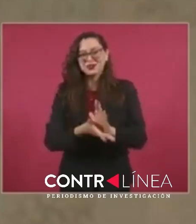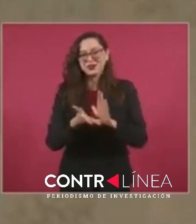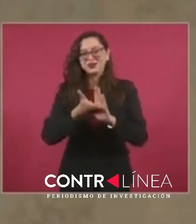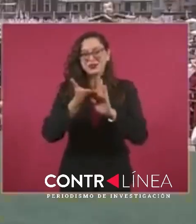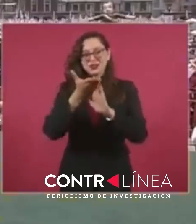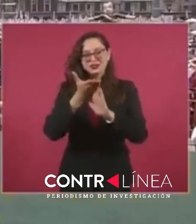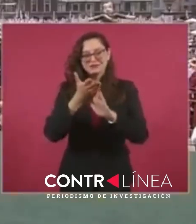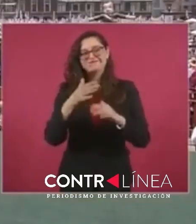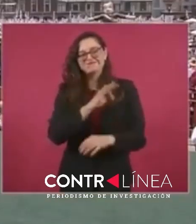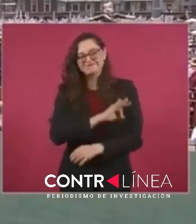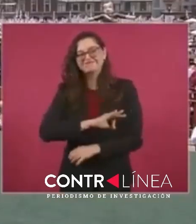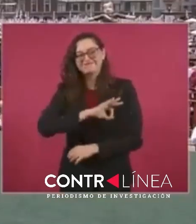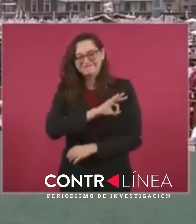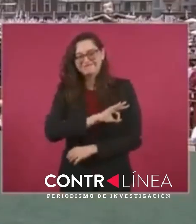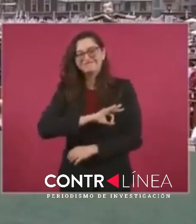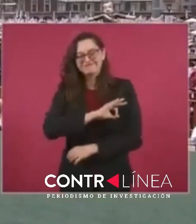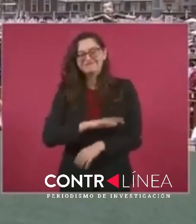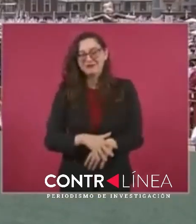Por eso me río,